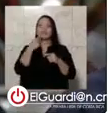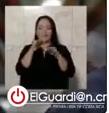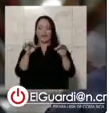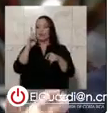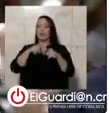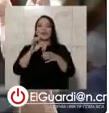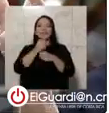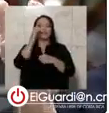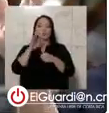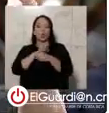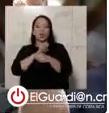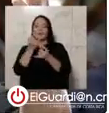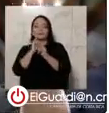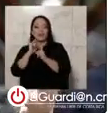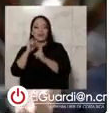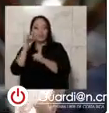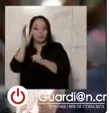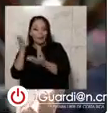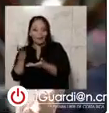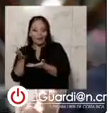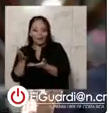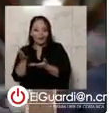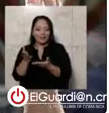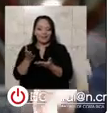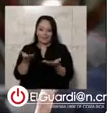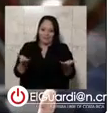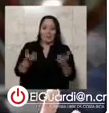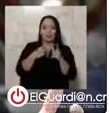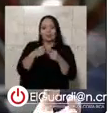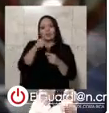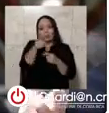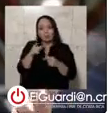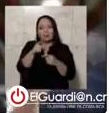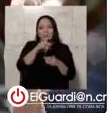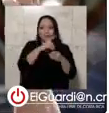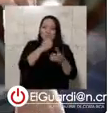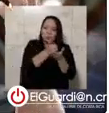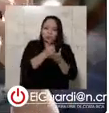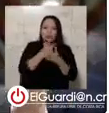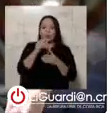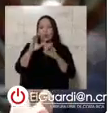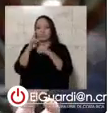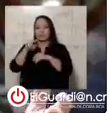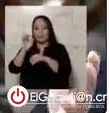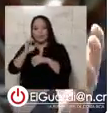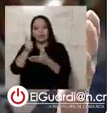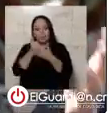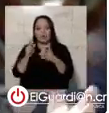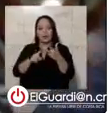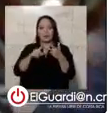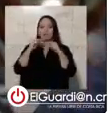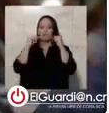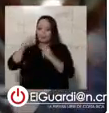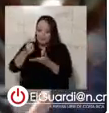lo sabemos, pero ustedes nos pueden ayudar, la Comisión de Emergencia nos puede ayudar, don Rodrigo nos puede ayudar y eso lo